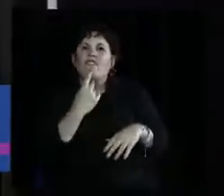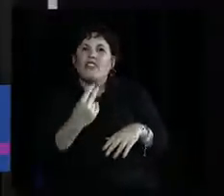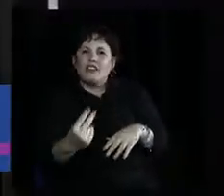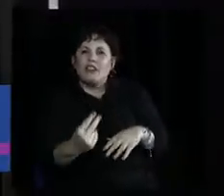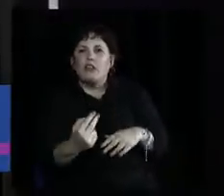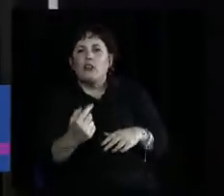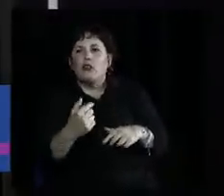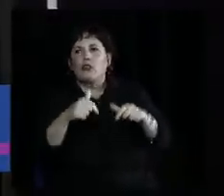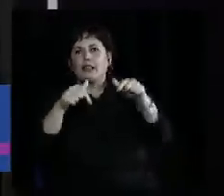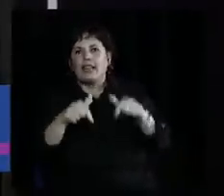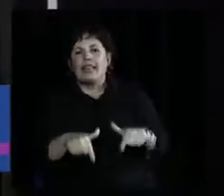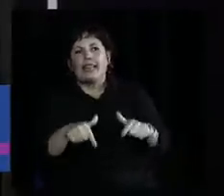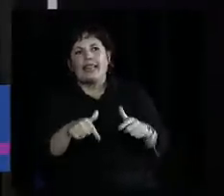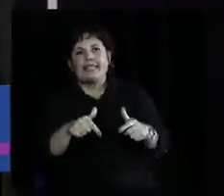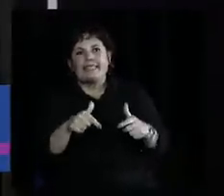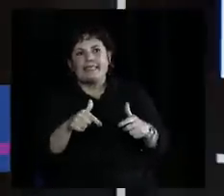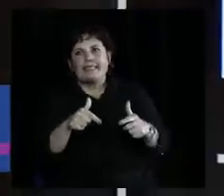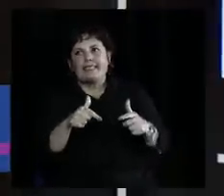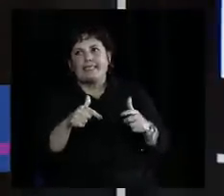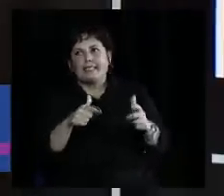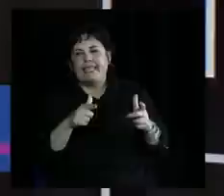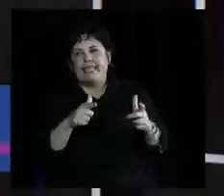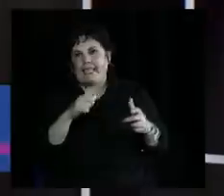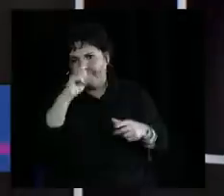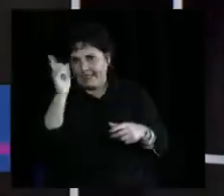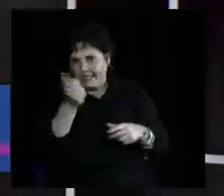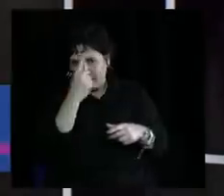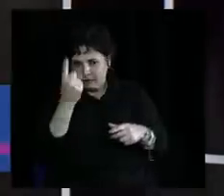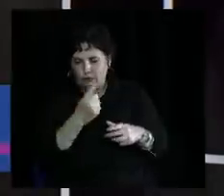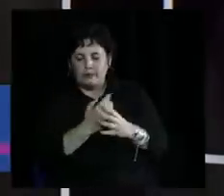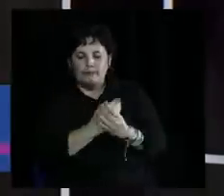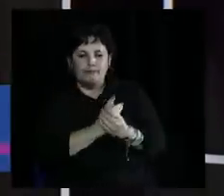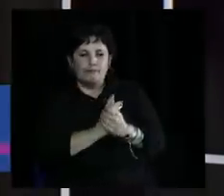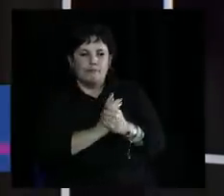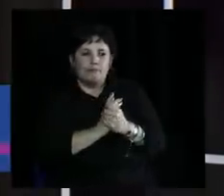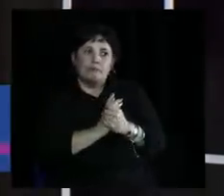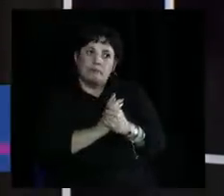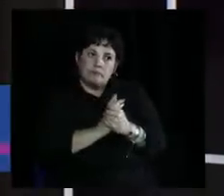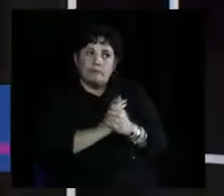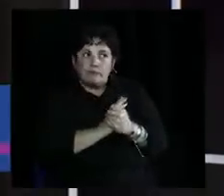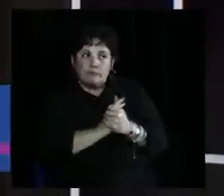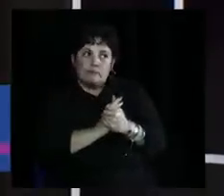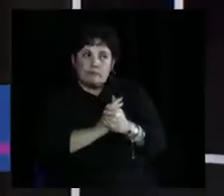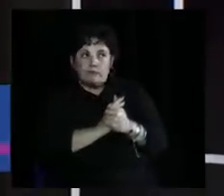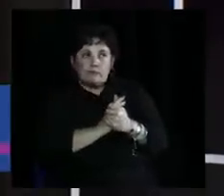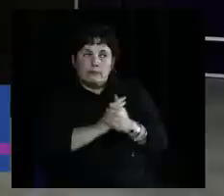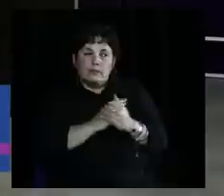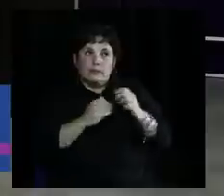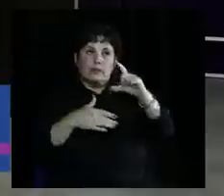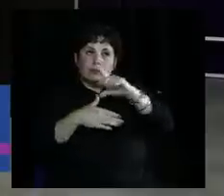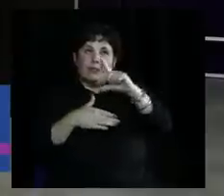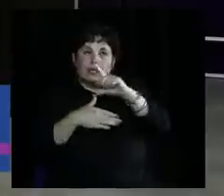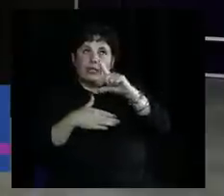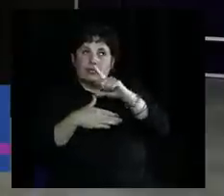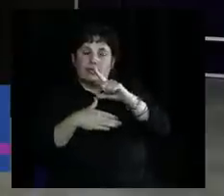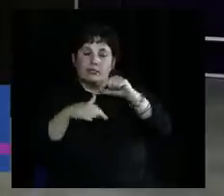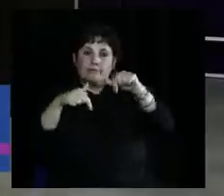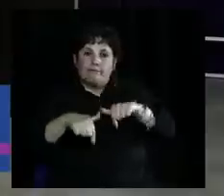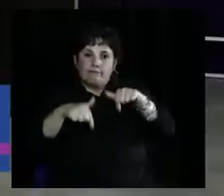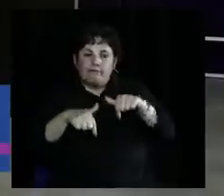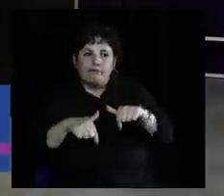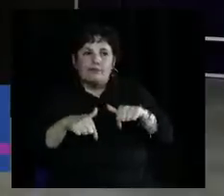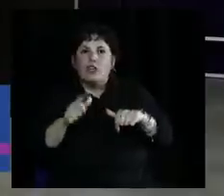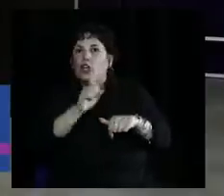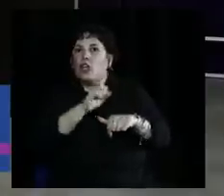a este bloque del Panorama Internacional, porque bueno, el Panorama Internacional y en América Latina y en nuestra región